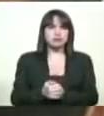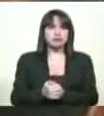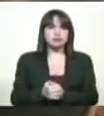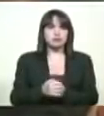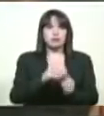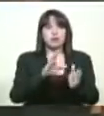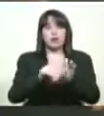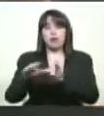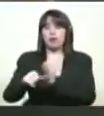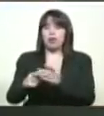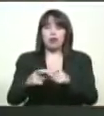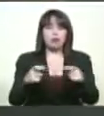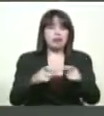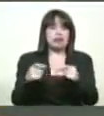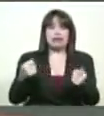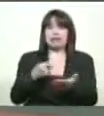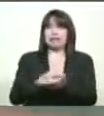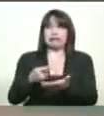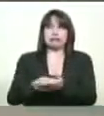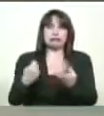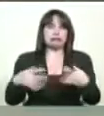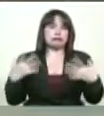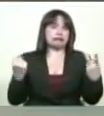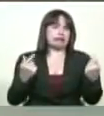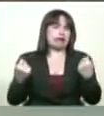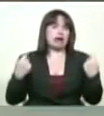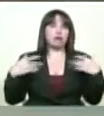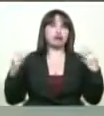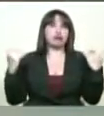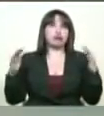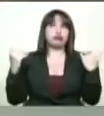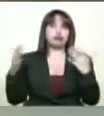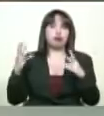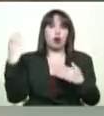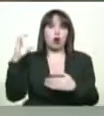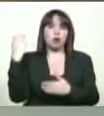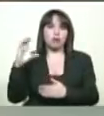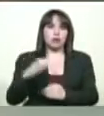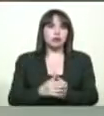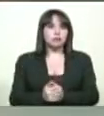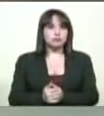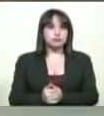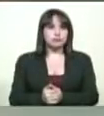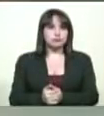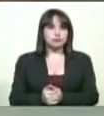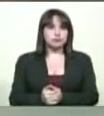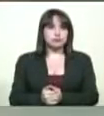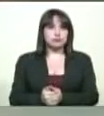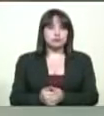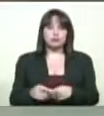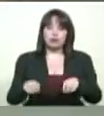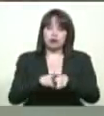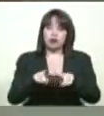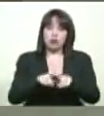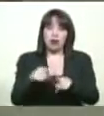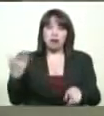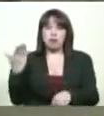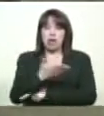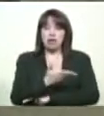robado el billete en físico se lo han llevado todo para colombia en el plano de guerra económica desde